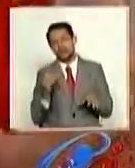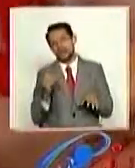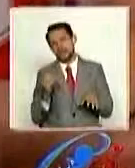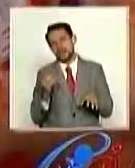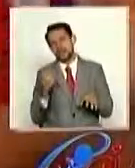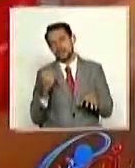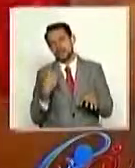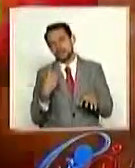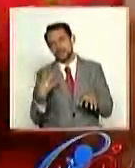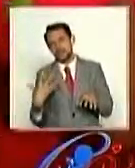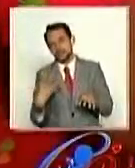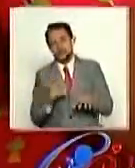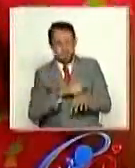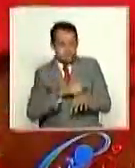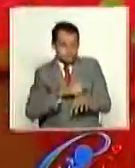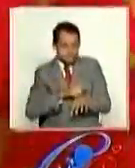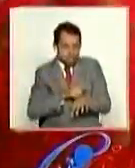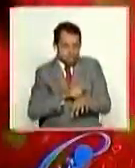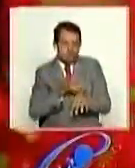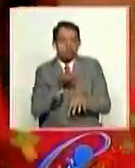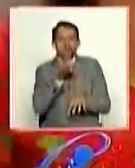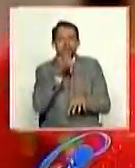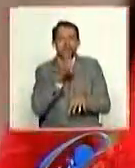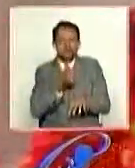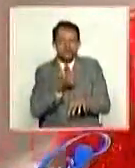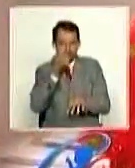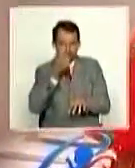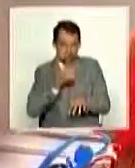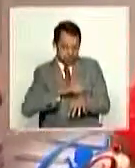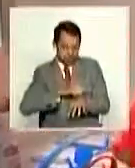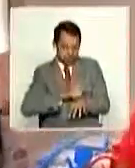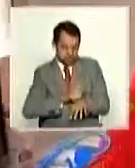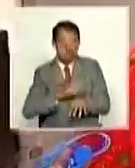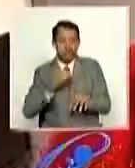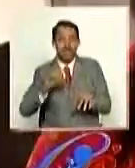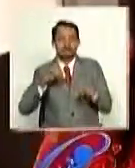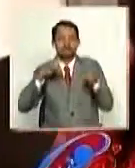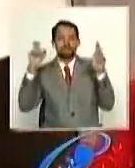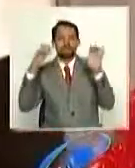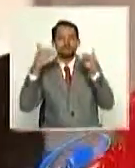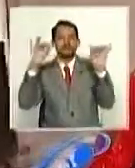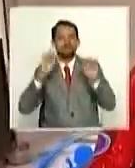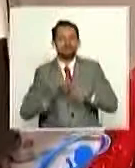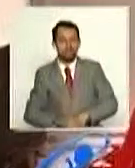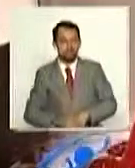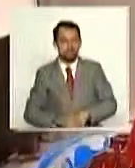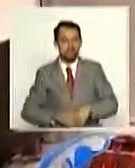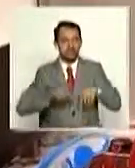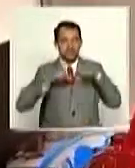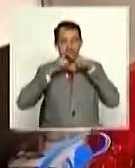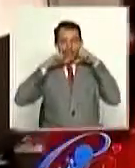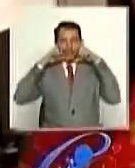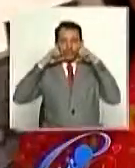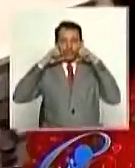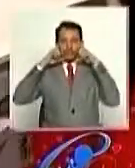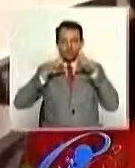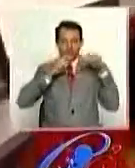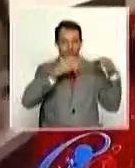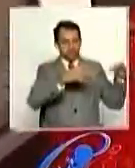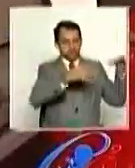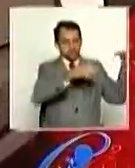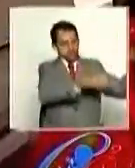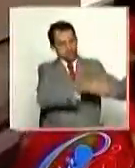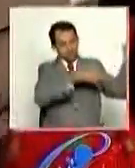a 25 segundos. Ya la tomamos, ¿sí? Ahorita vamos a proceder a sacar